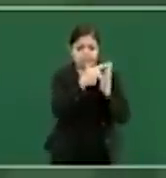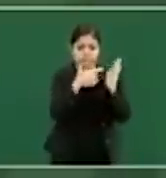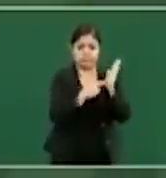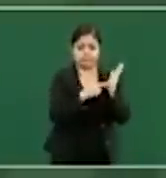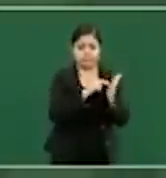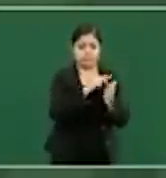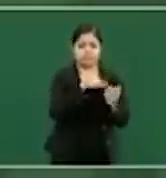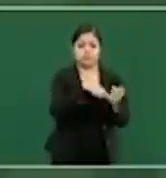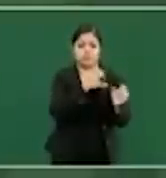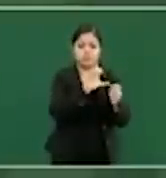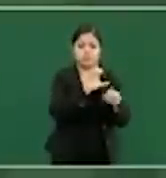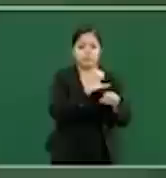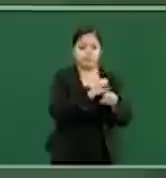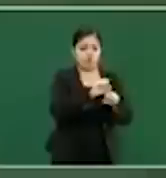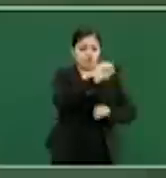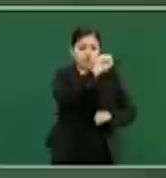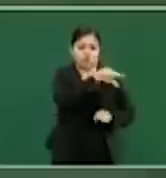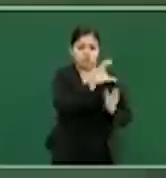reglamentarias.